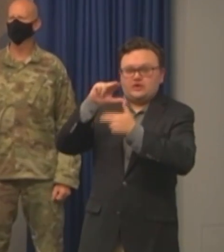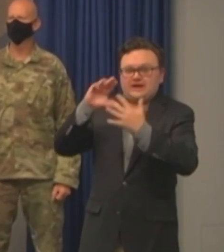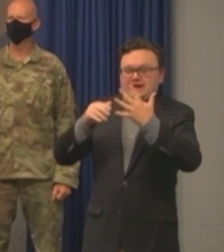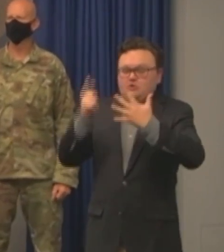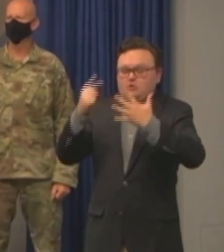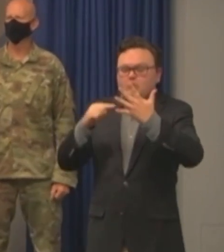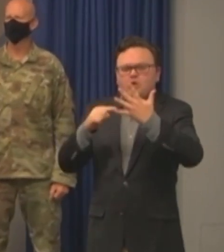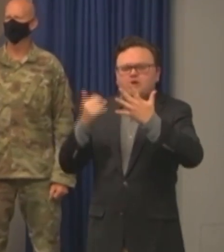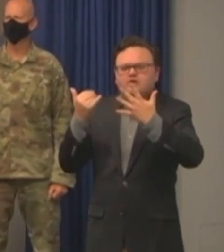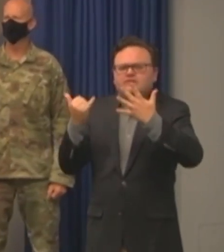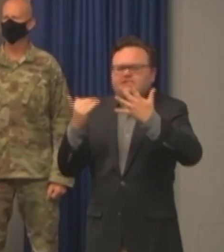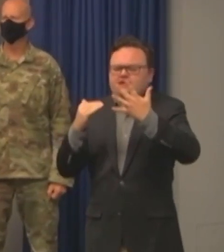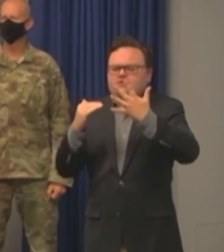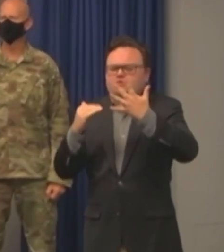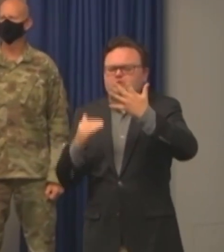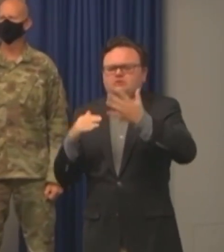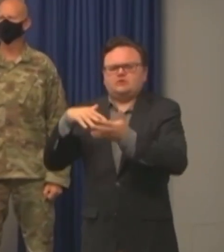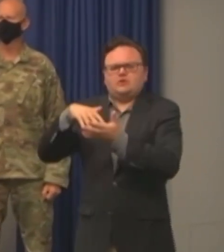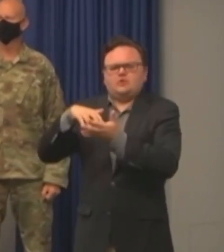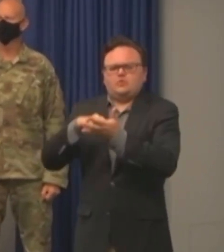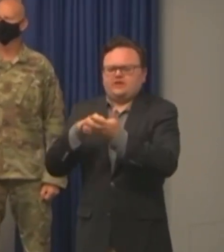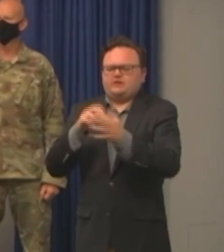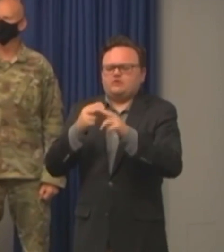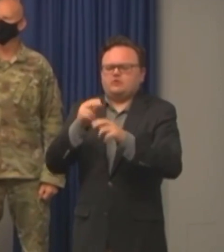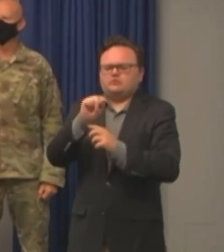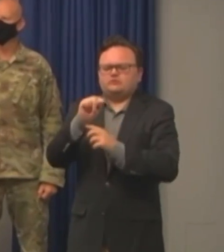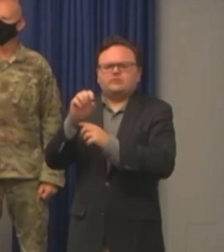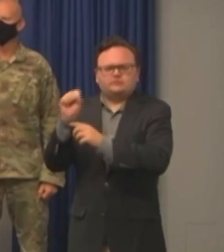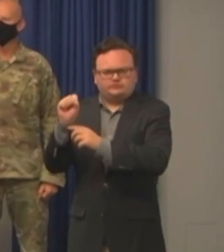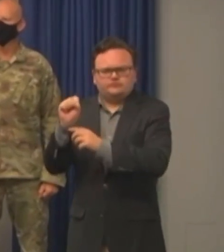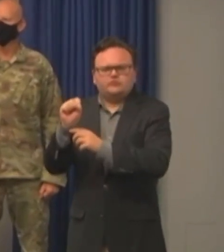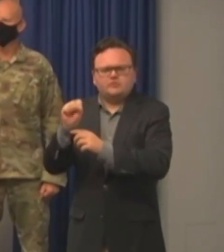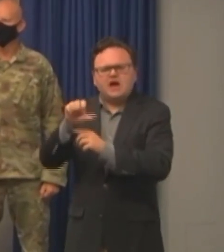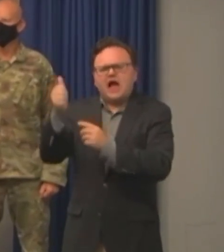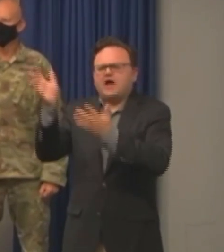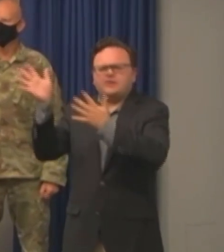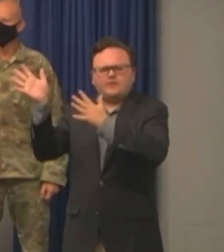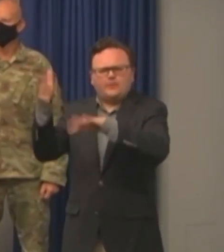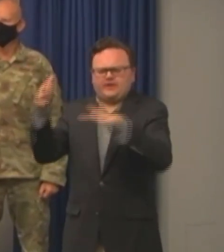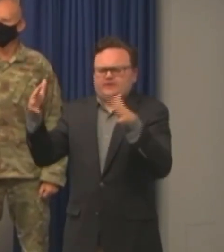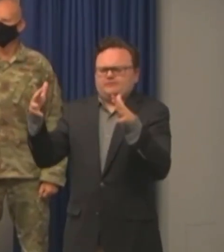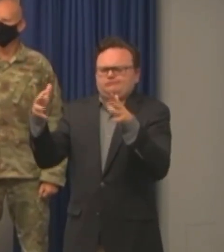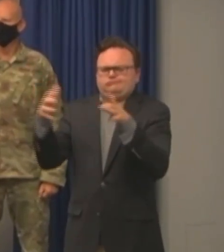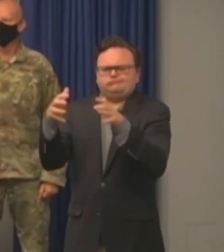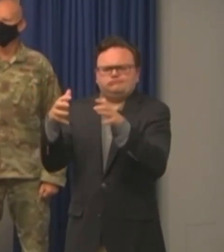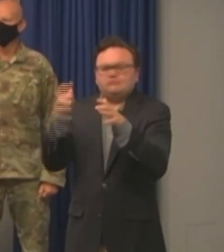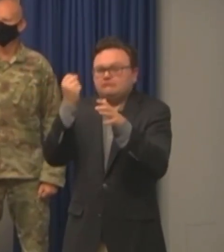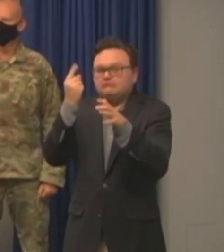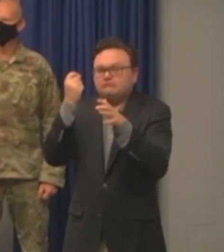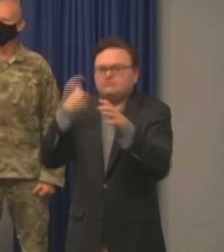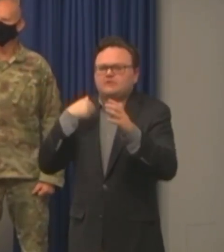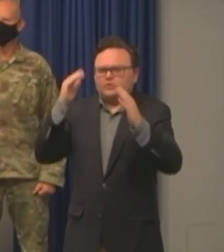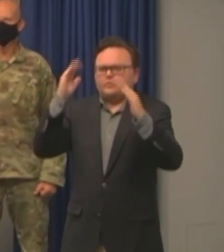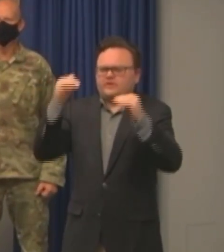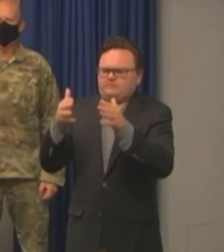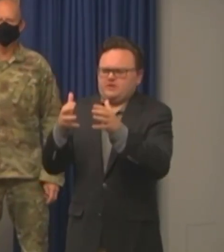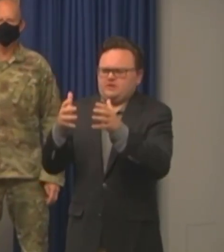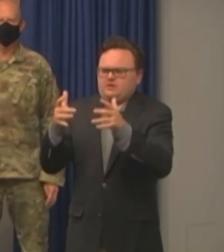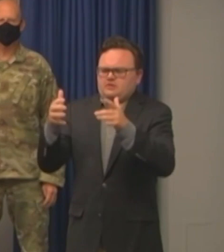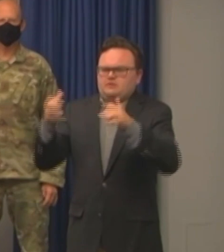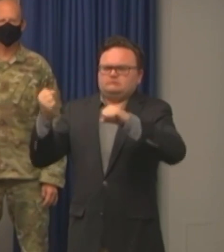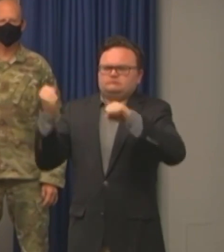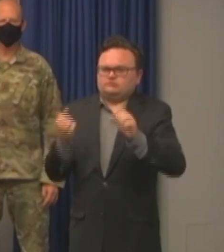una importante carga de juegos donde se estarán disputando hasta 12 puntos en un solo mes y es consciente que la situación por la